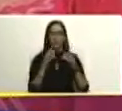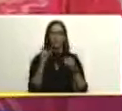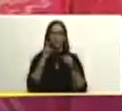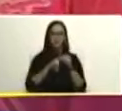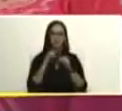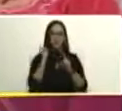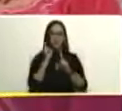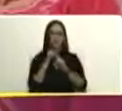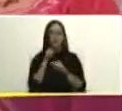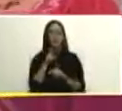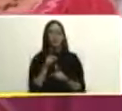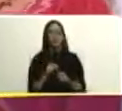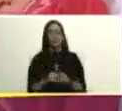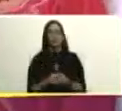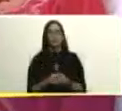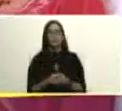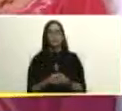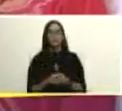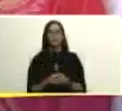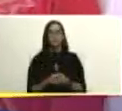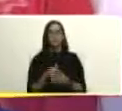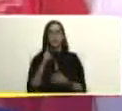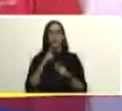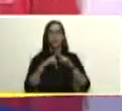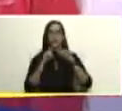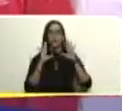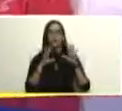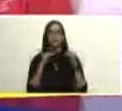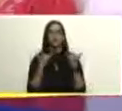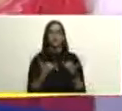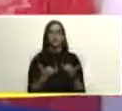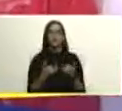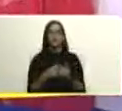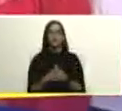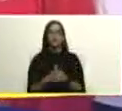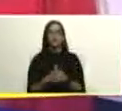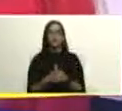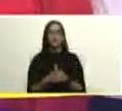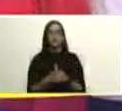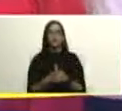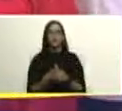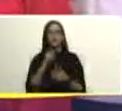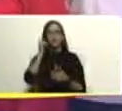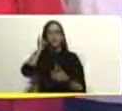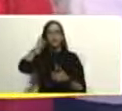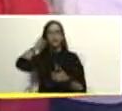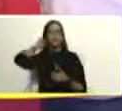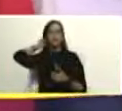usted, bueno, el despacho del 1x10 llama, articula, y por supuesto